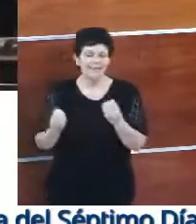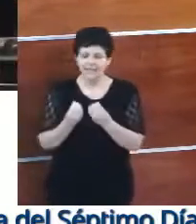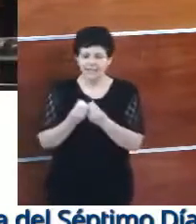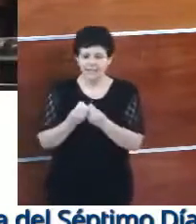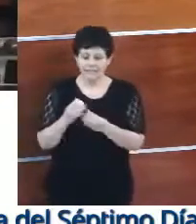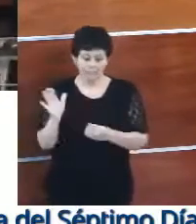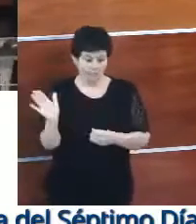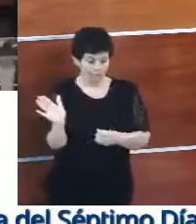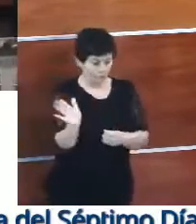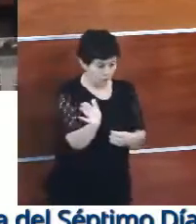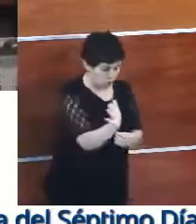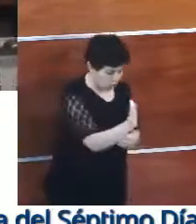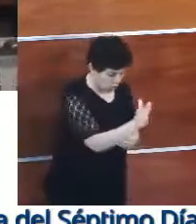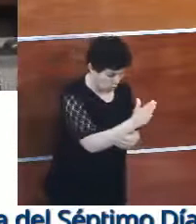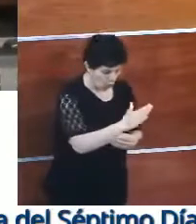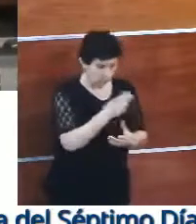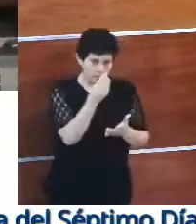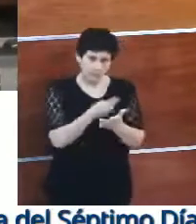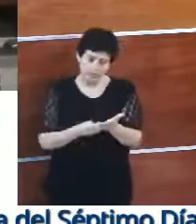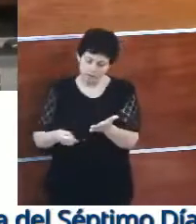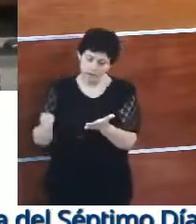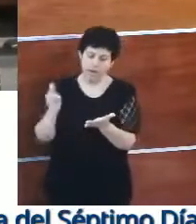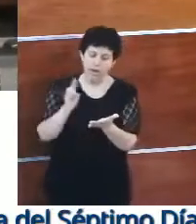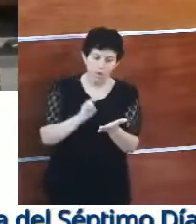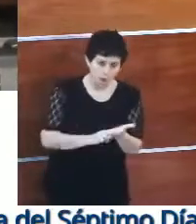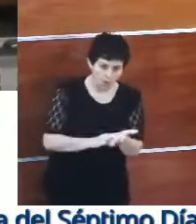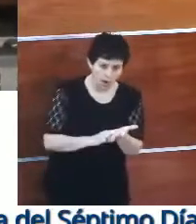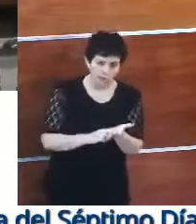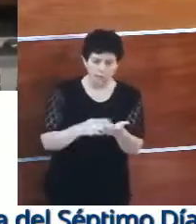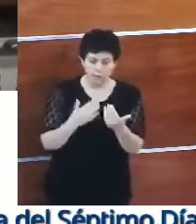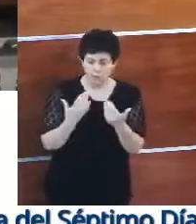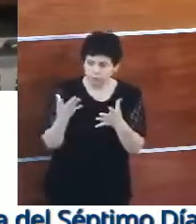Jesucristo viene a reconciliar el mundo con Dios.